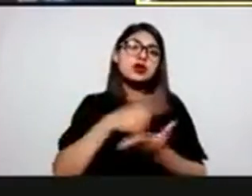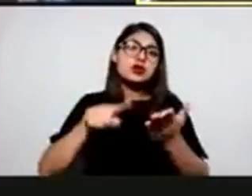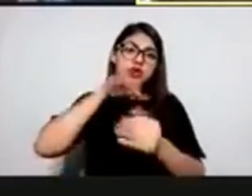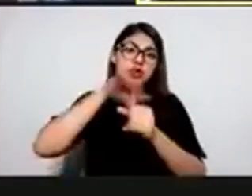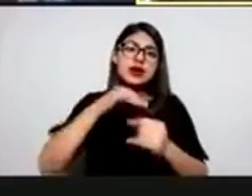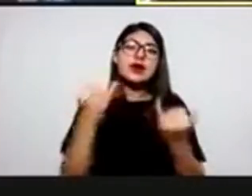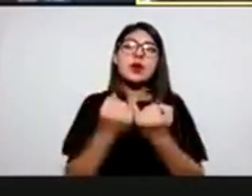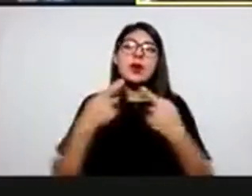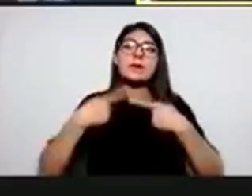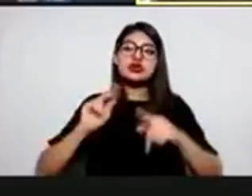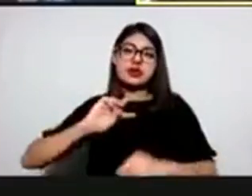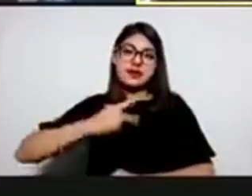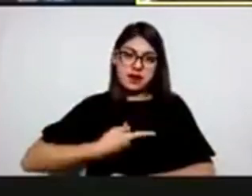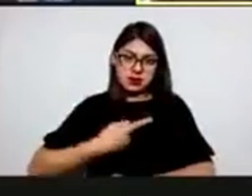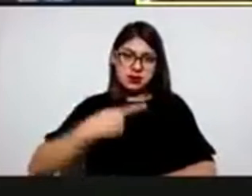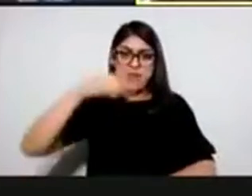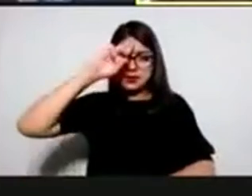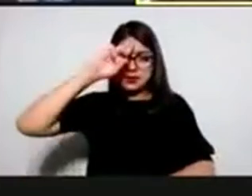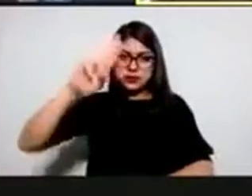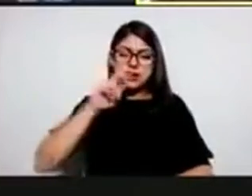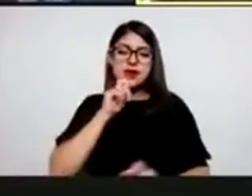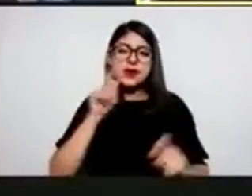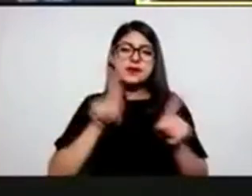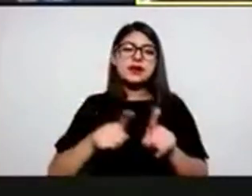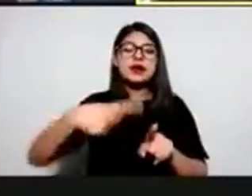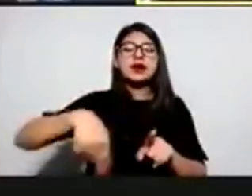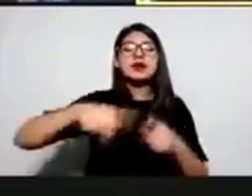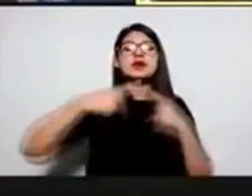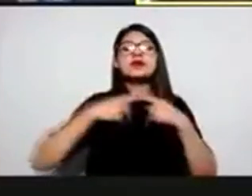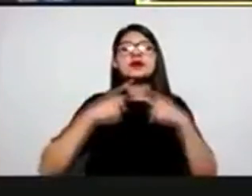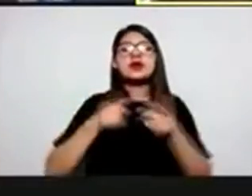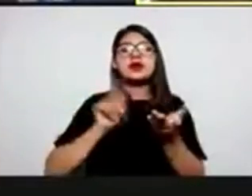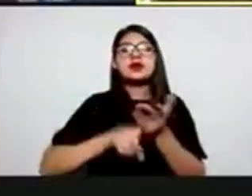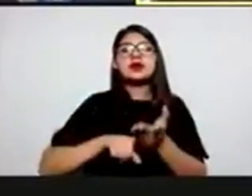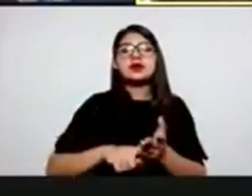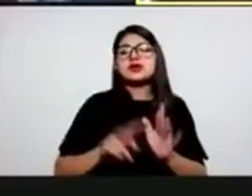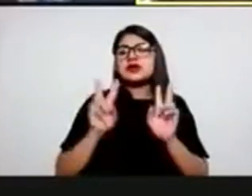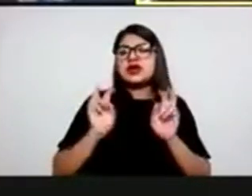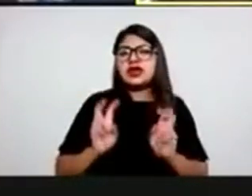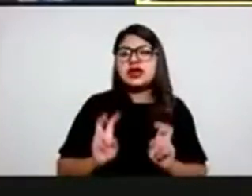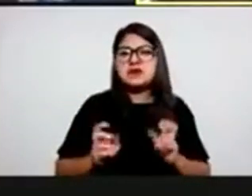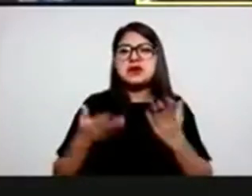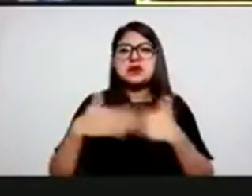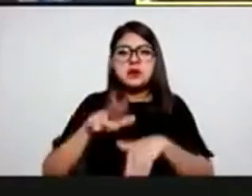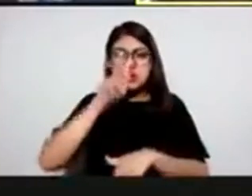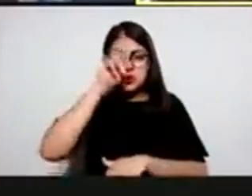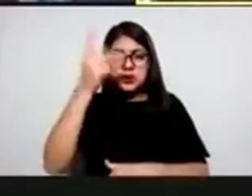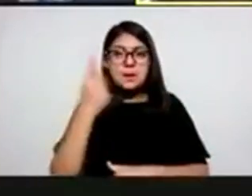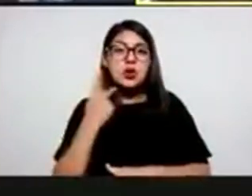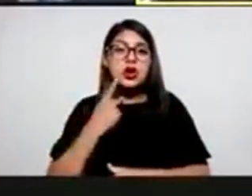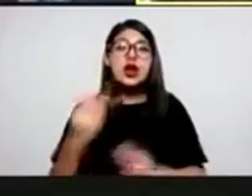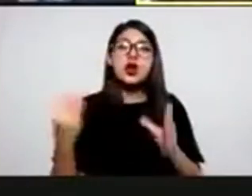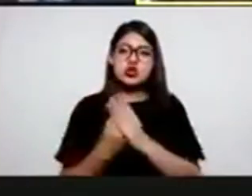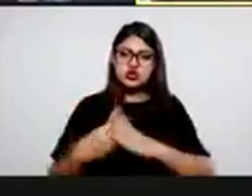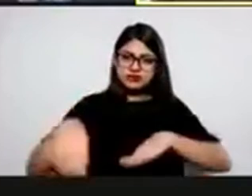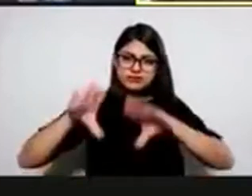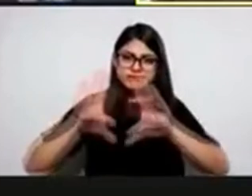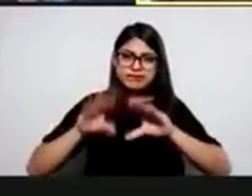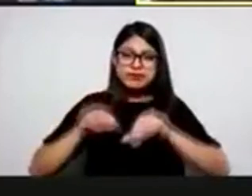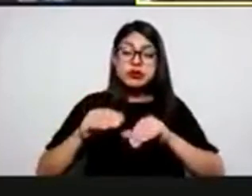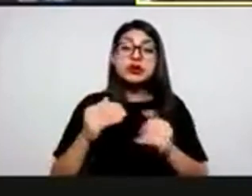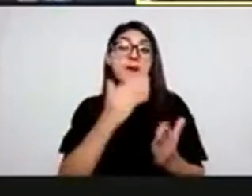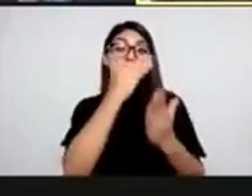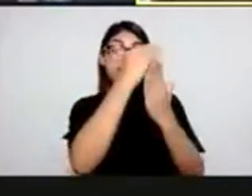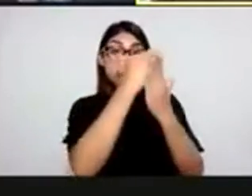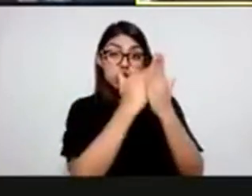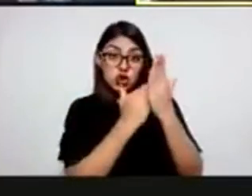y las personas encargadas de dar acompañamiento en los casos de violencia política contra las mujeres, y la generación de un protocolo para garantizar el